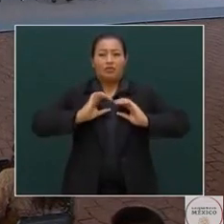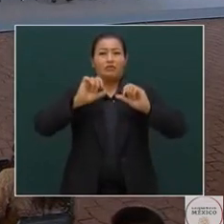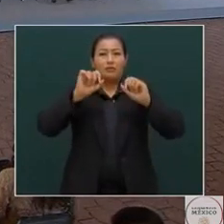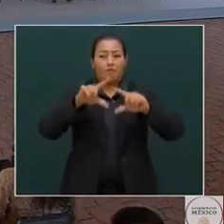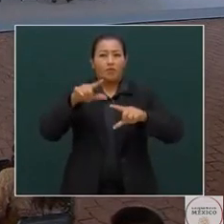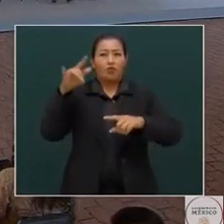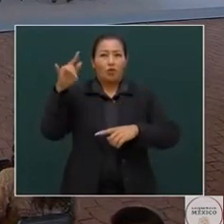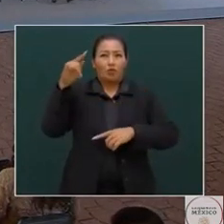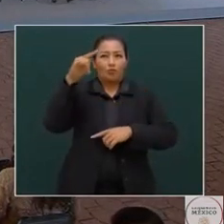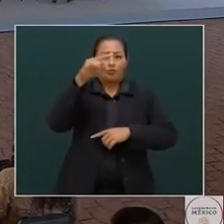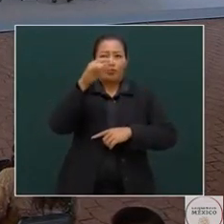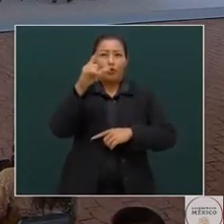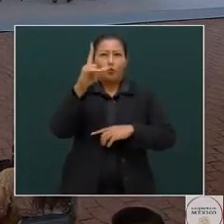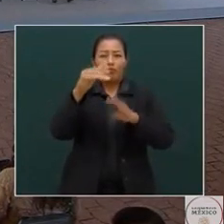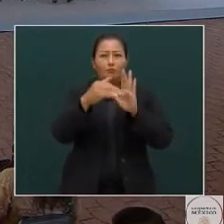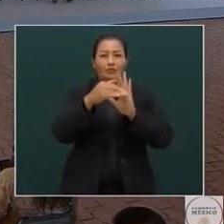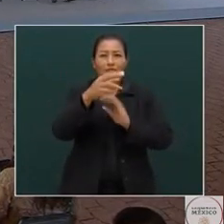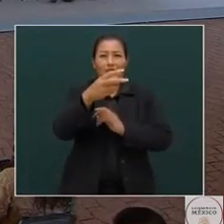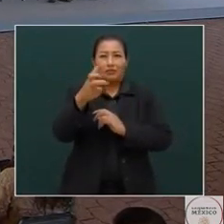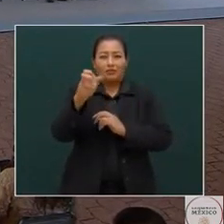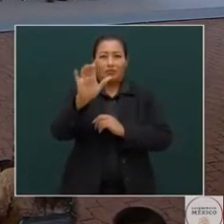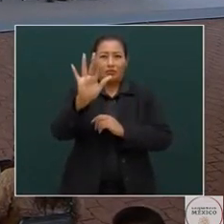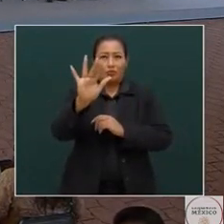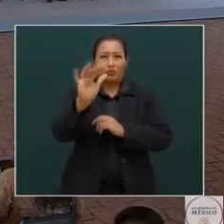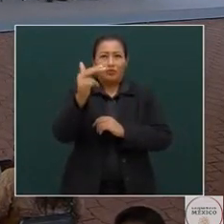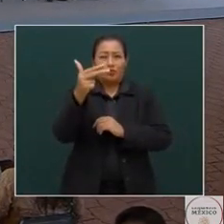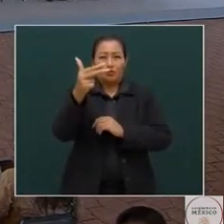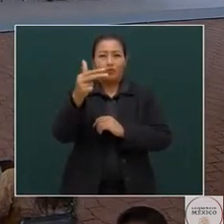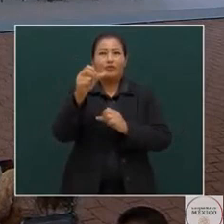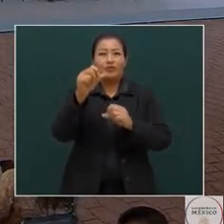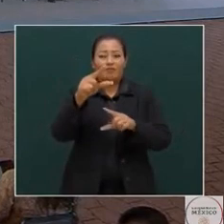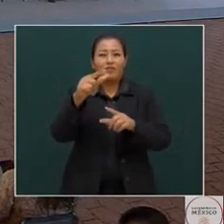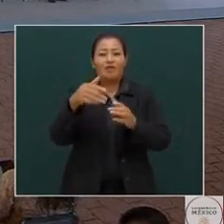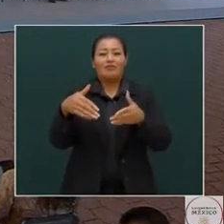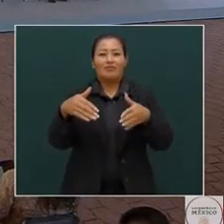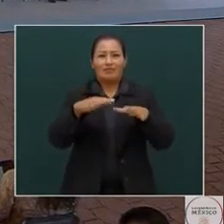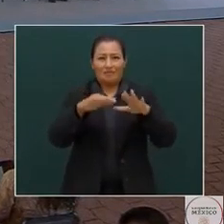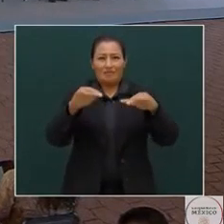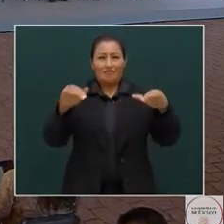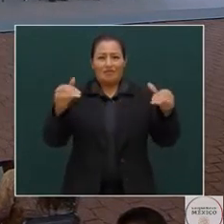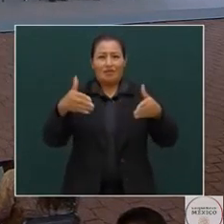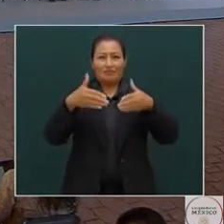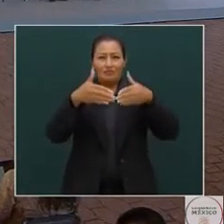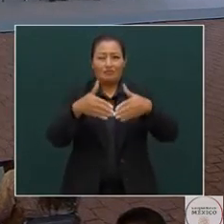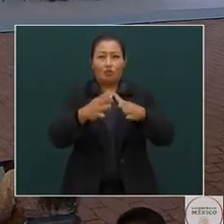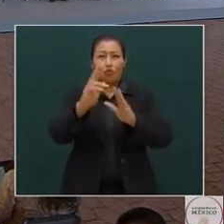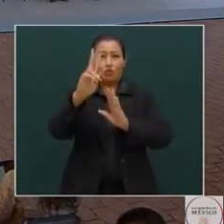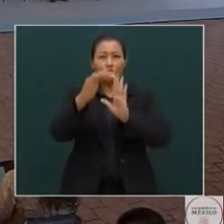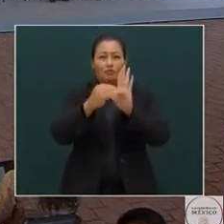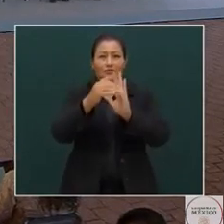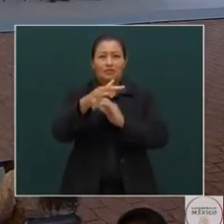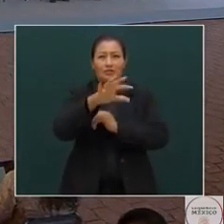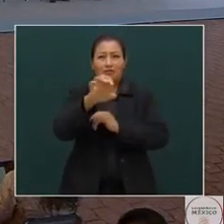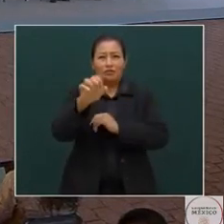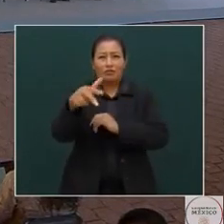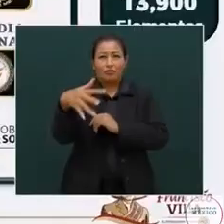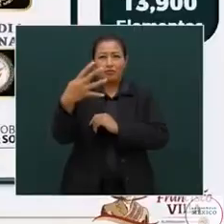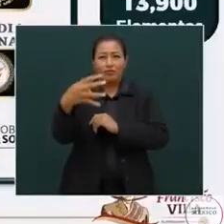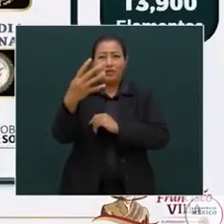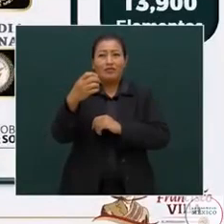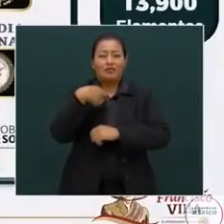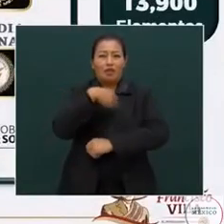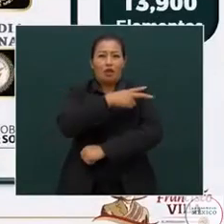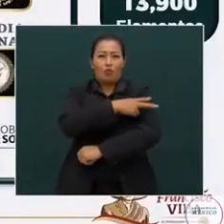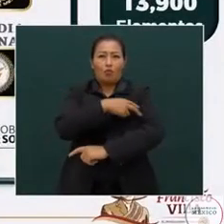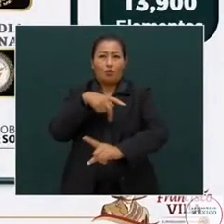Aérea, 1.358 de la Secretaría de Marina, 2.514 de la Guardia